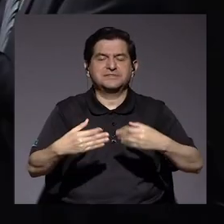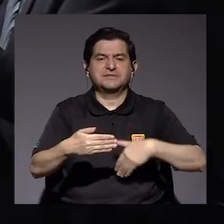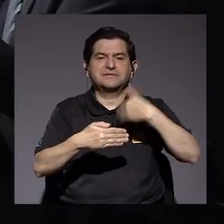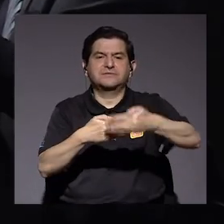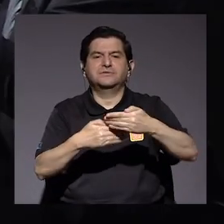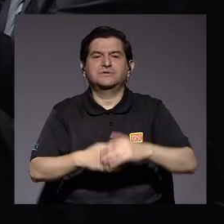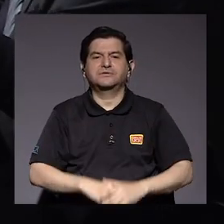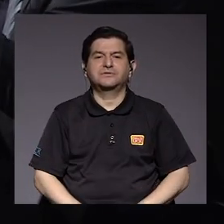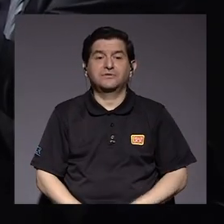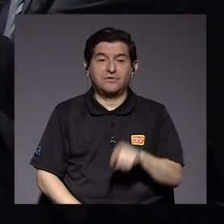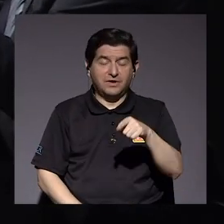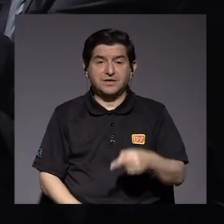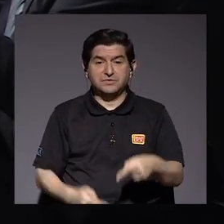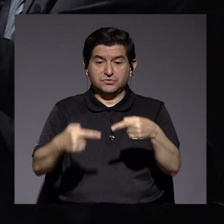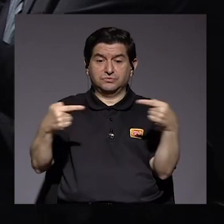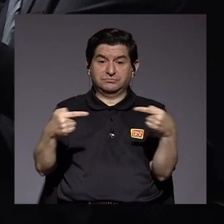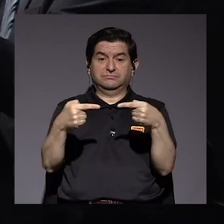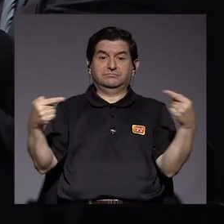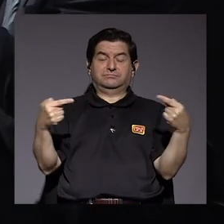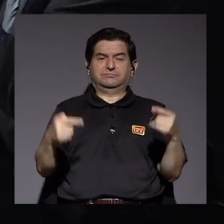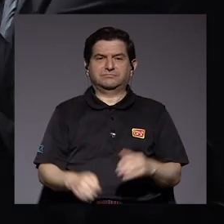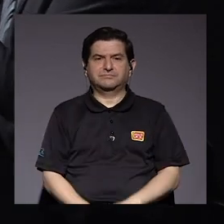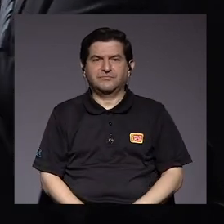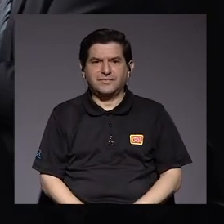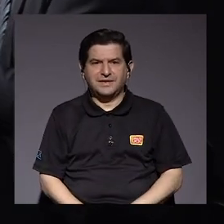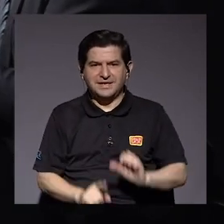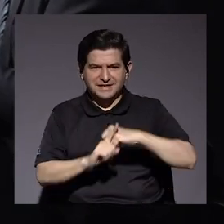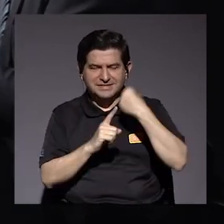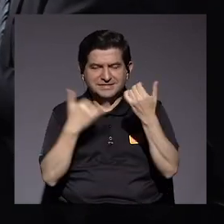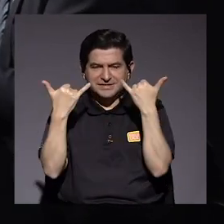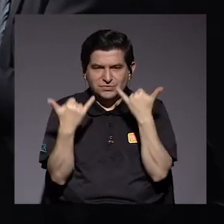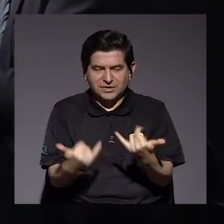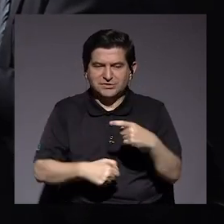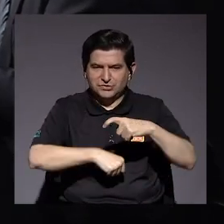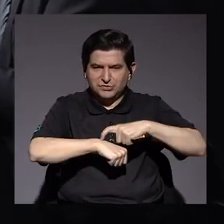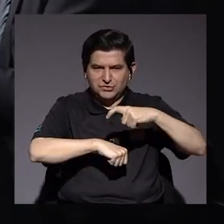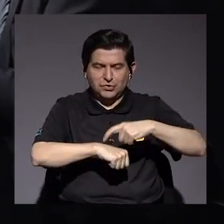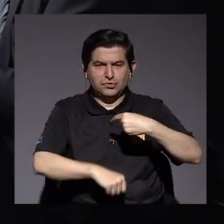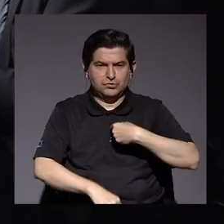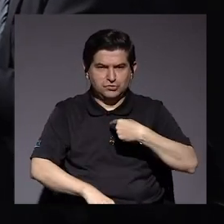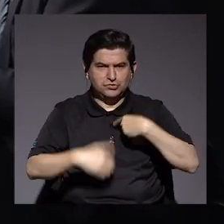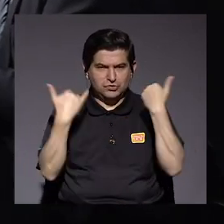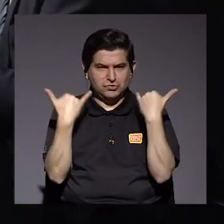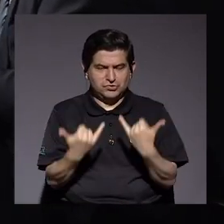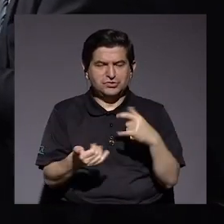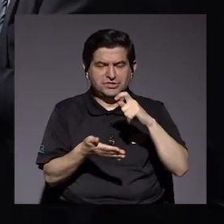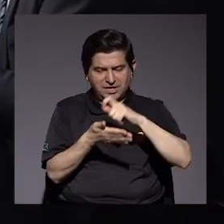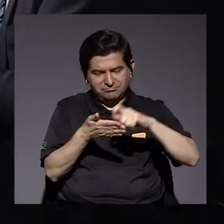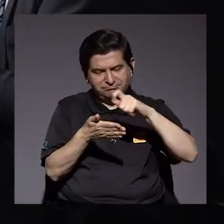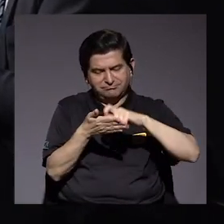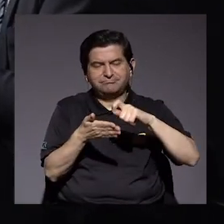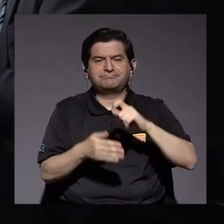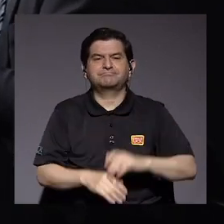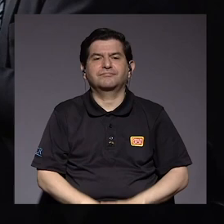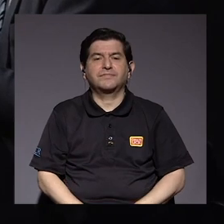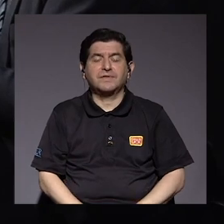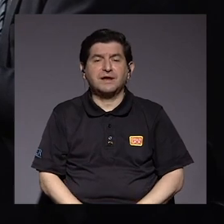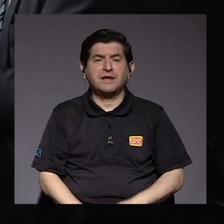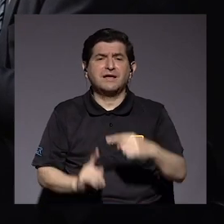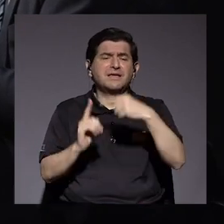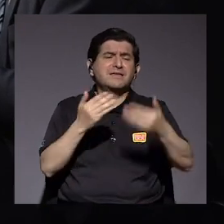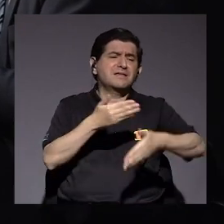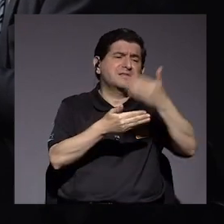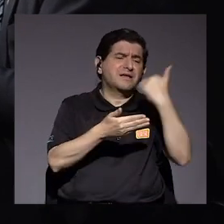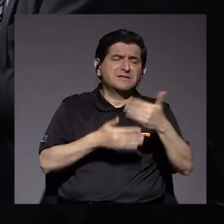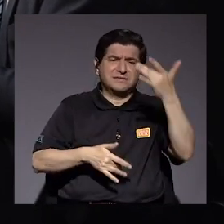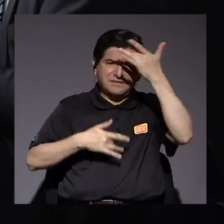esta contradicción es la contradicción de nuestro tiempo así la he definido este y viene desde antes